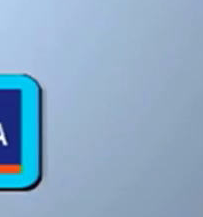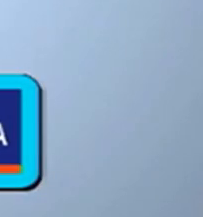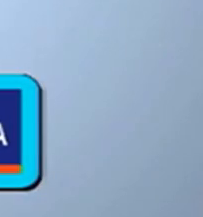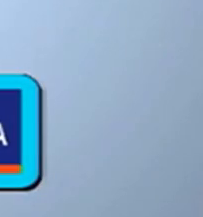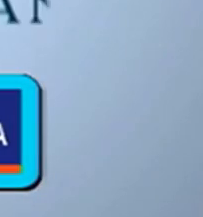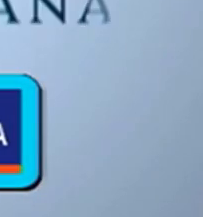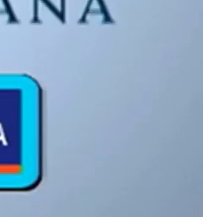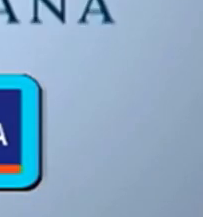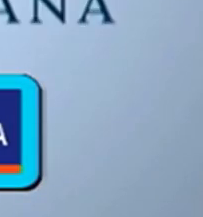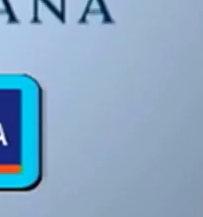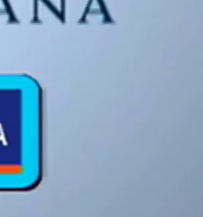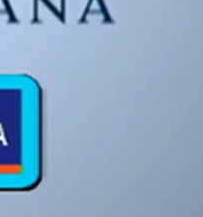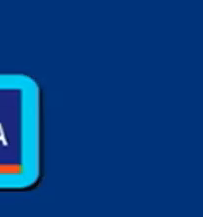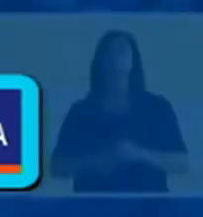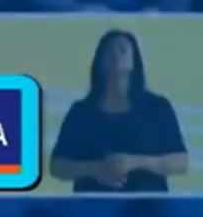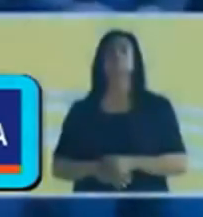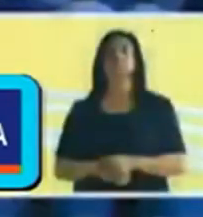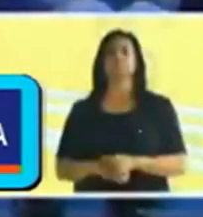de Educación.